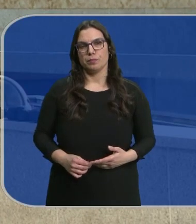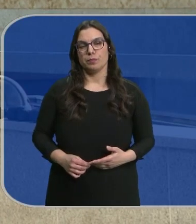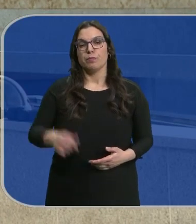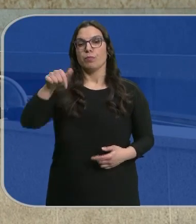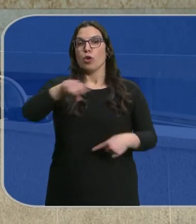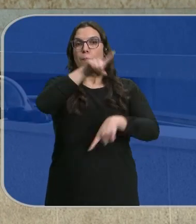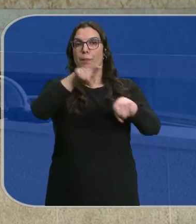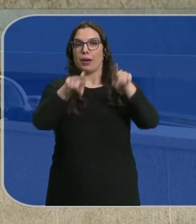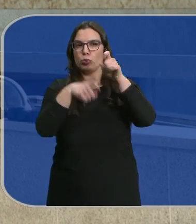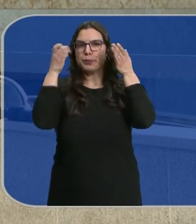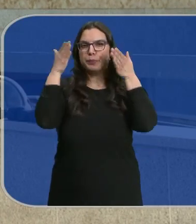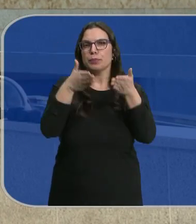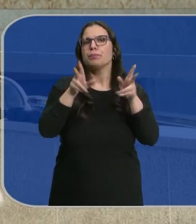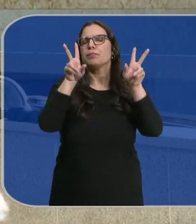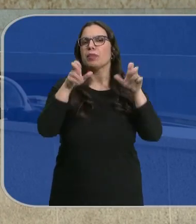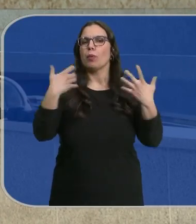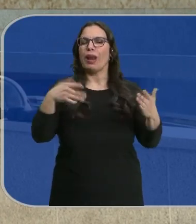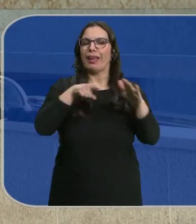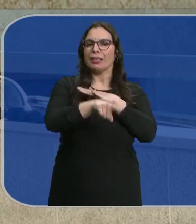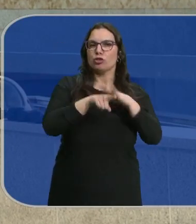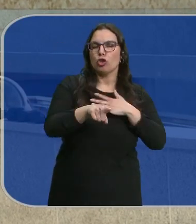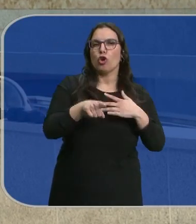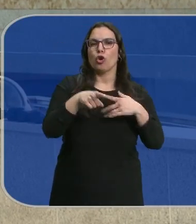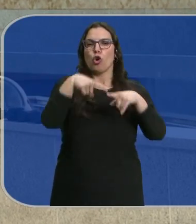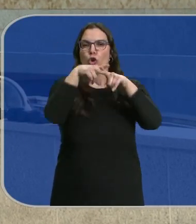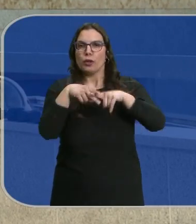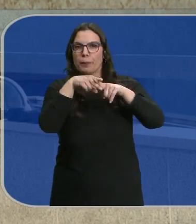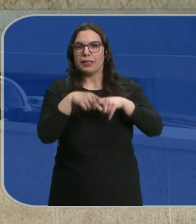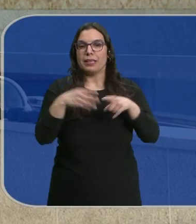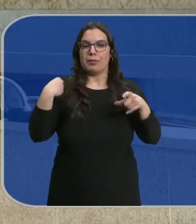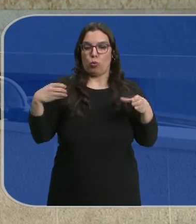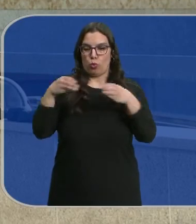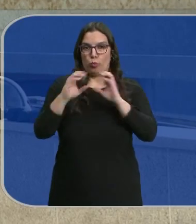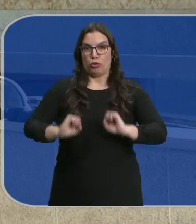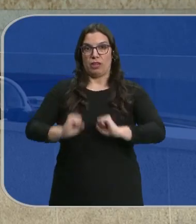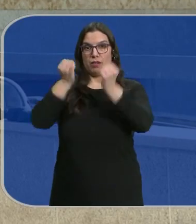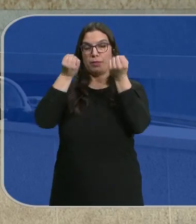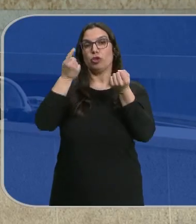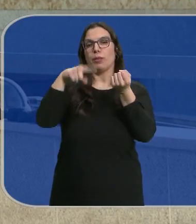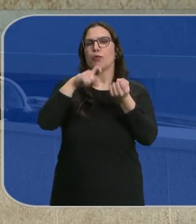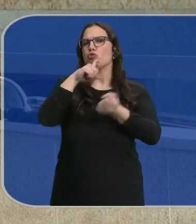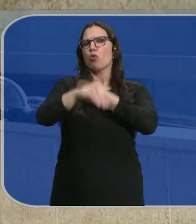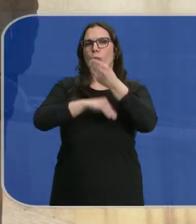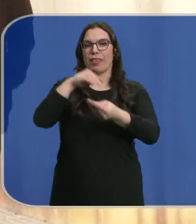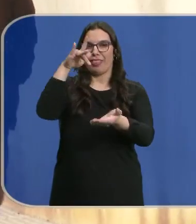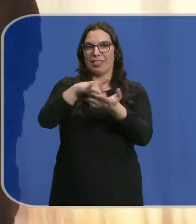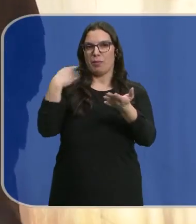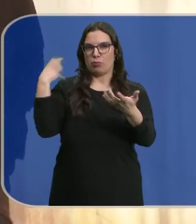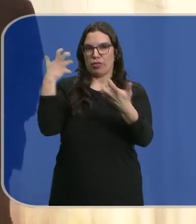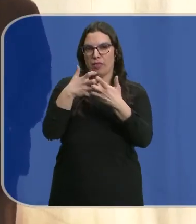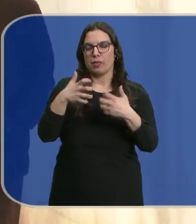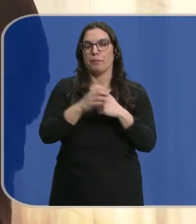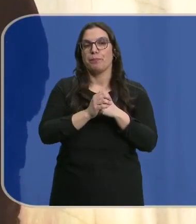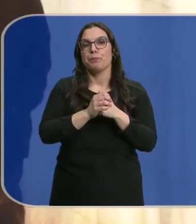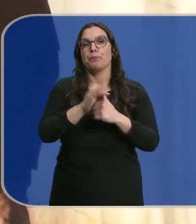Hoy las preguntas se han centrado en la gestión y en el equipamiento de las brigadas de salvamento y en su actuación el día del